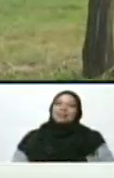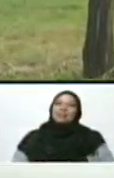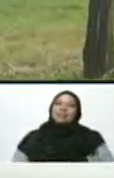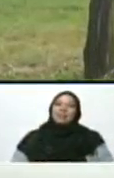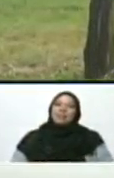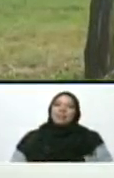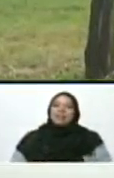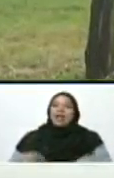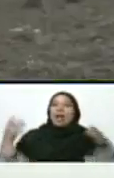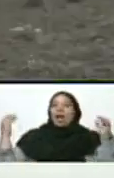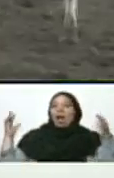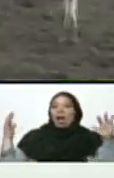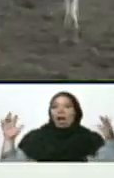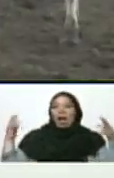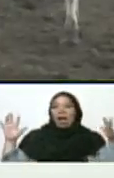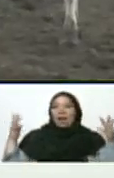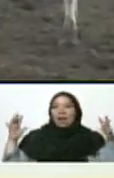Bueno, tremendo, vale.